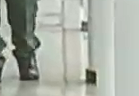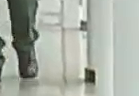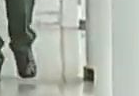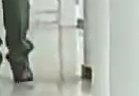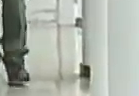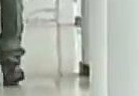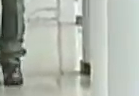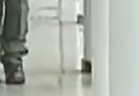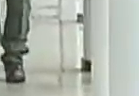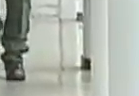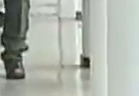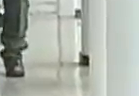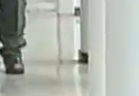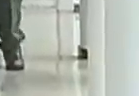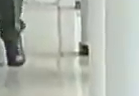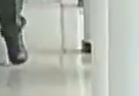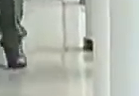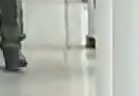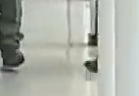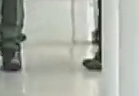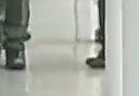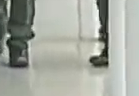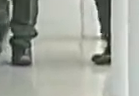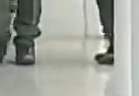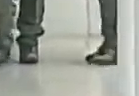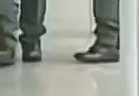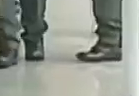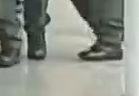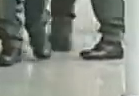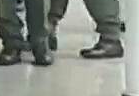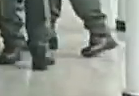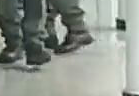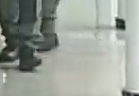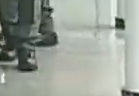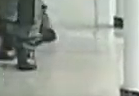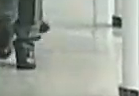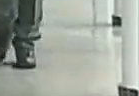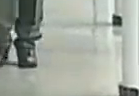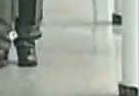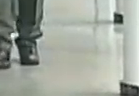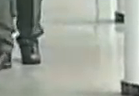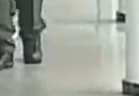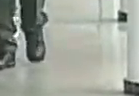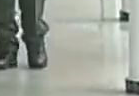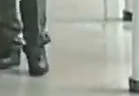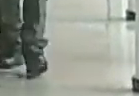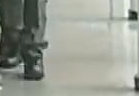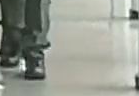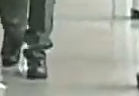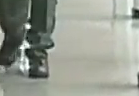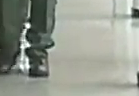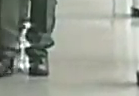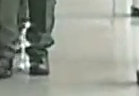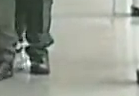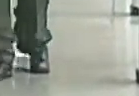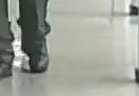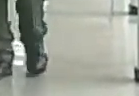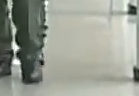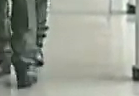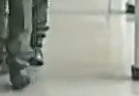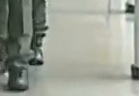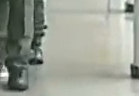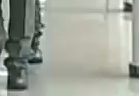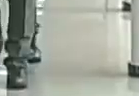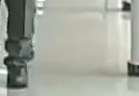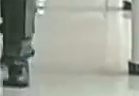Nicolás Maduro Moros, y comandante en jefe de la Fuerza Armada Nacional Bolivariana, acompañado del alto mando